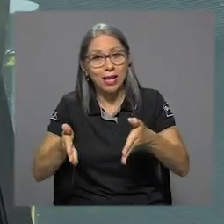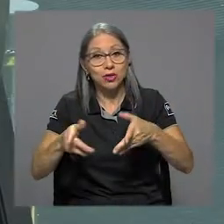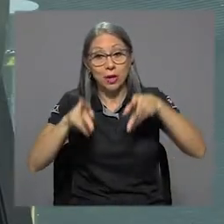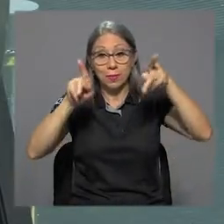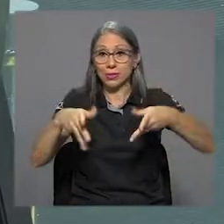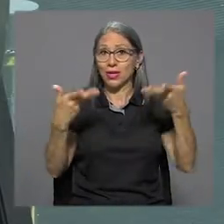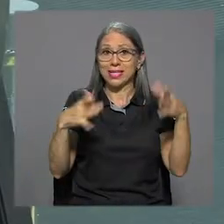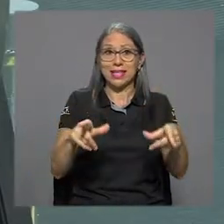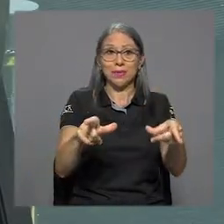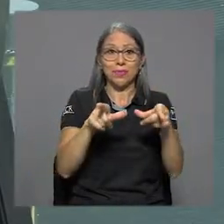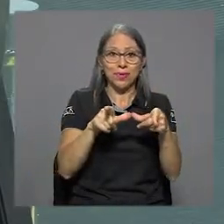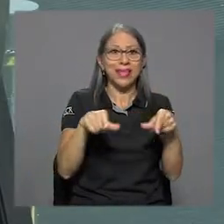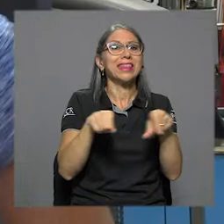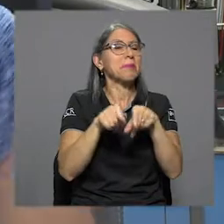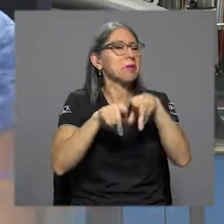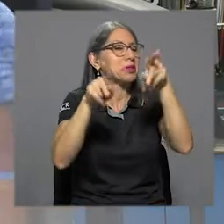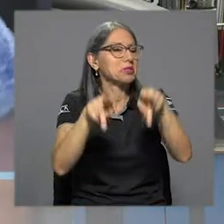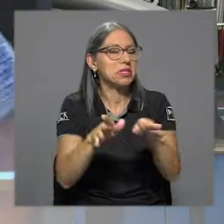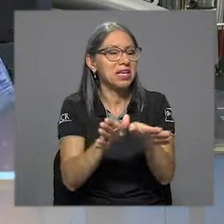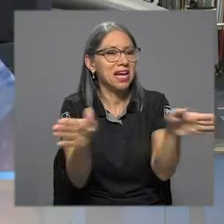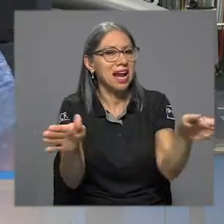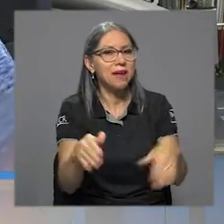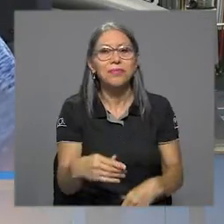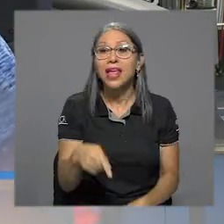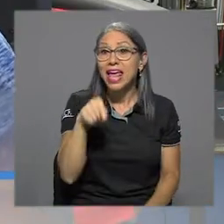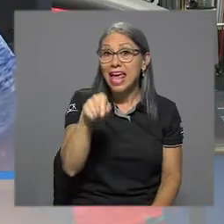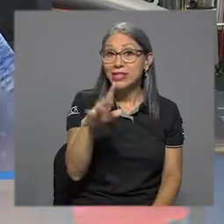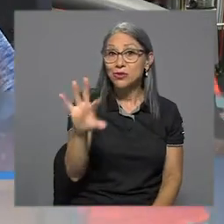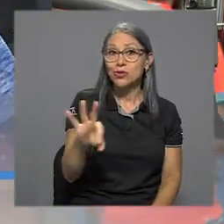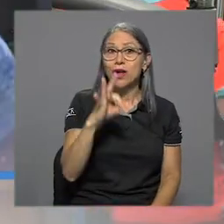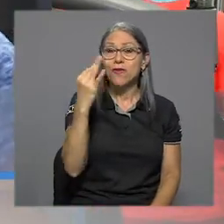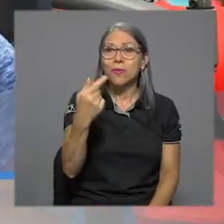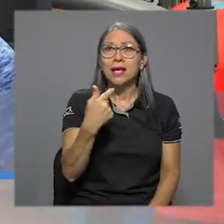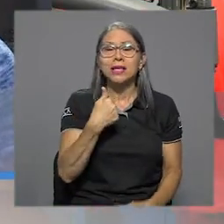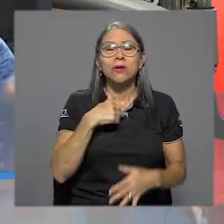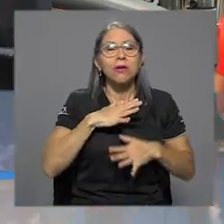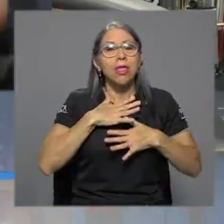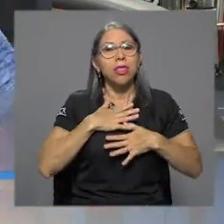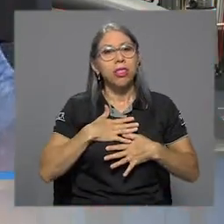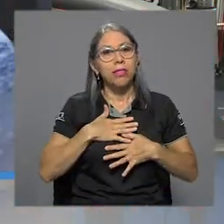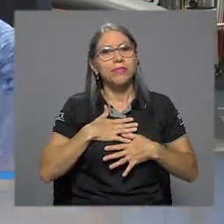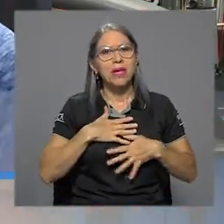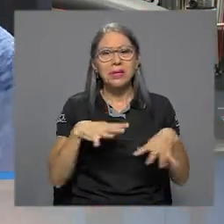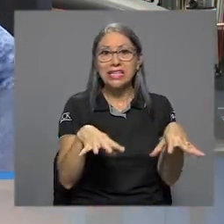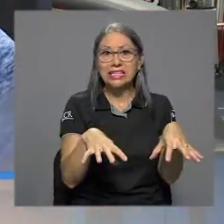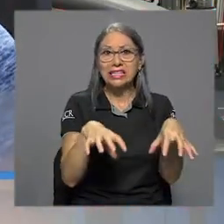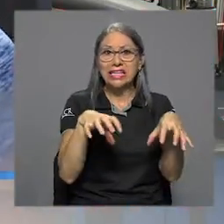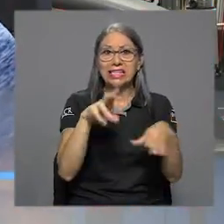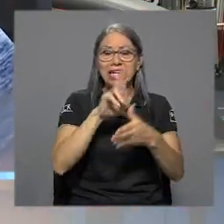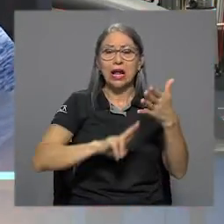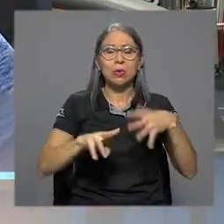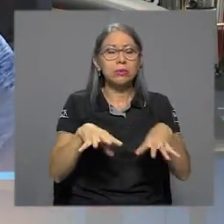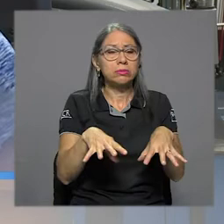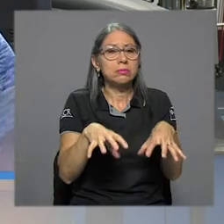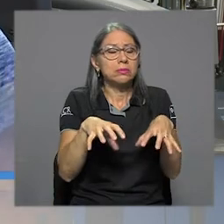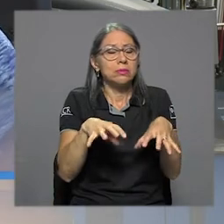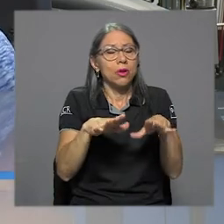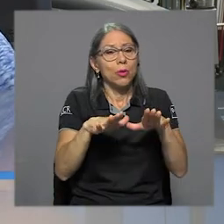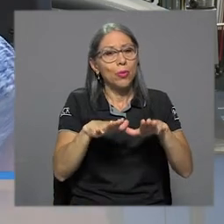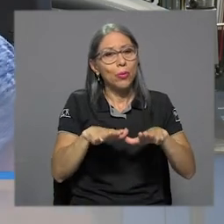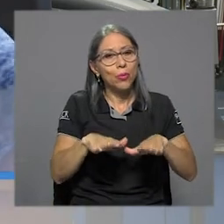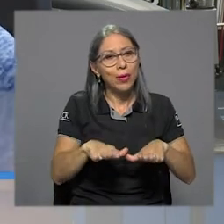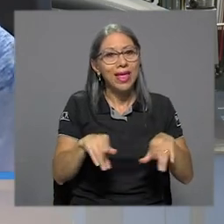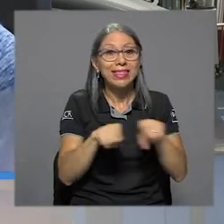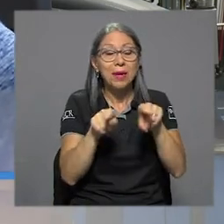a particulares. Encontré como una vía de escape para el estrés que me ocasionaba la U y obviamente de temas de